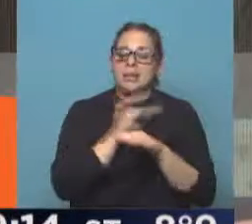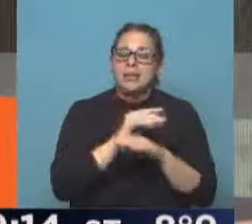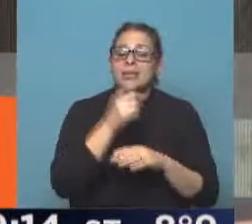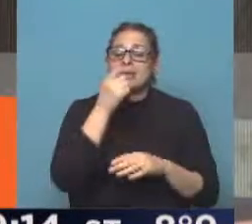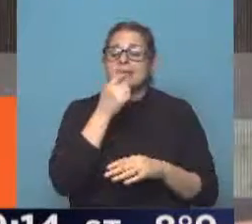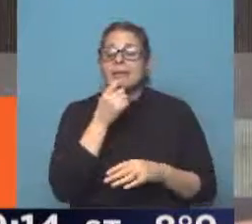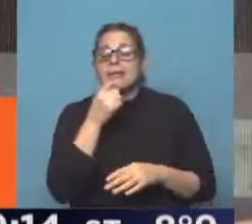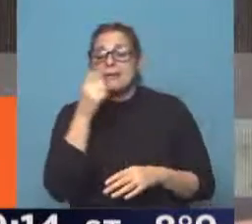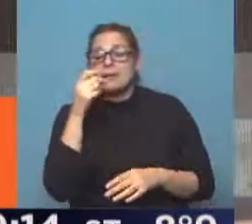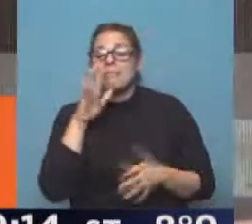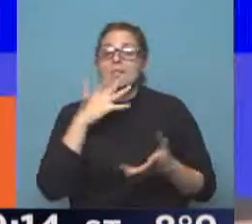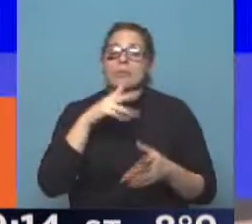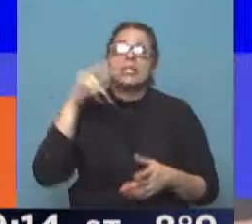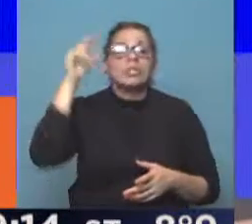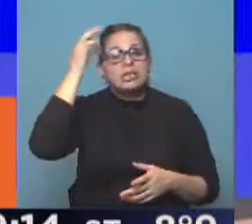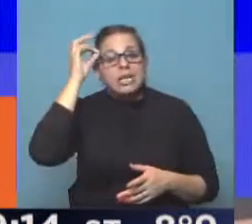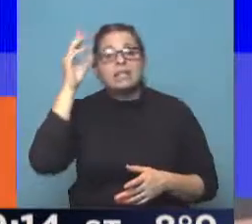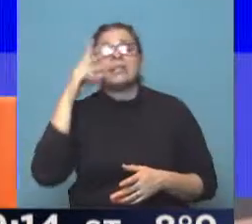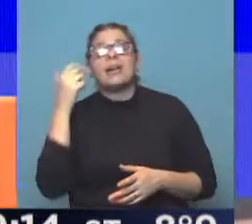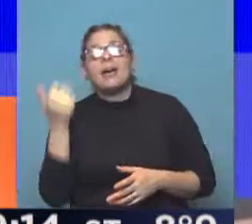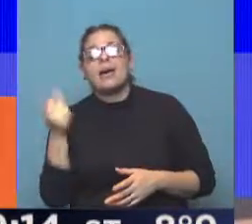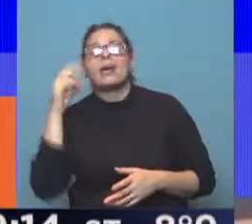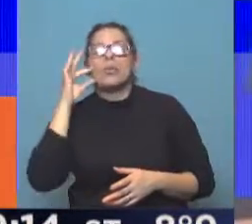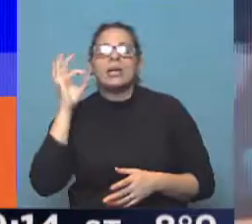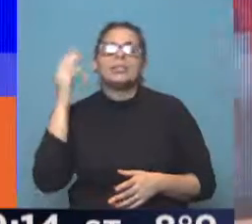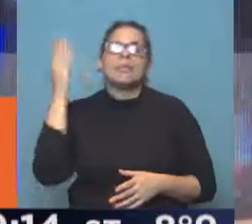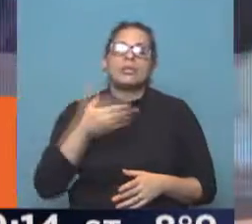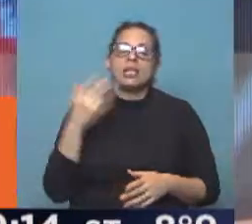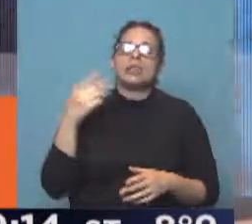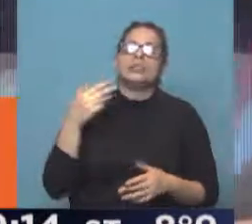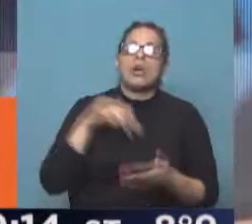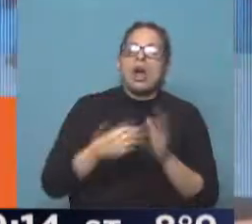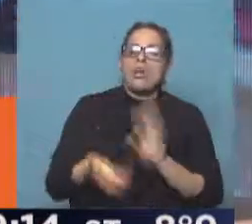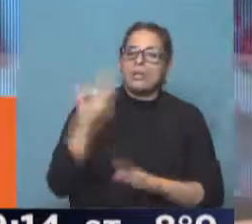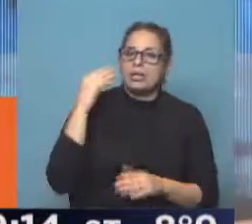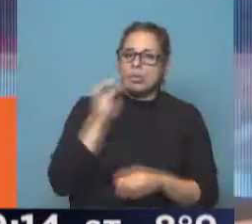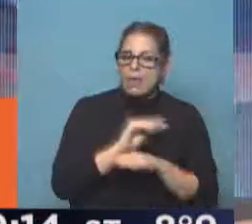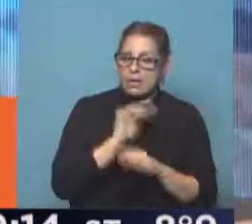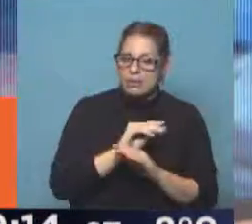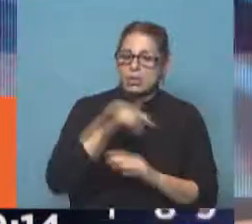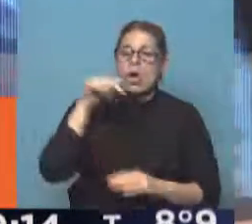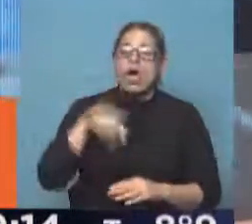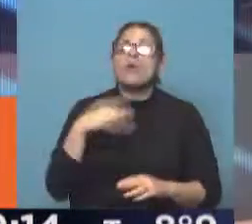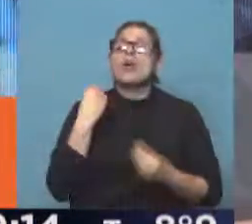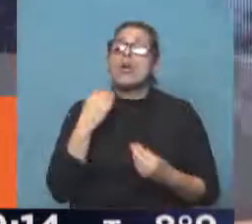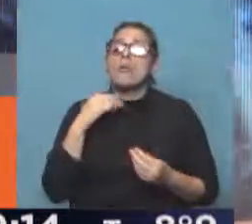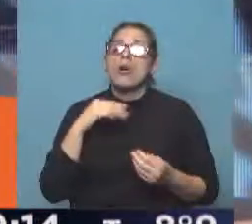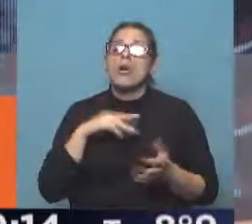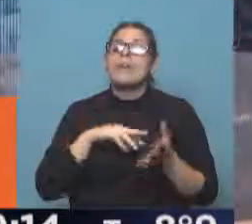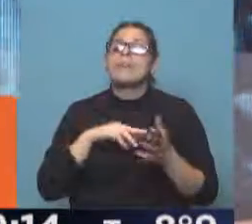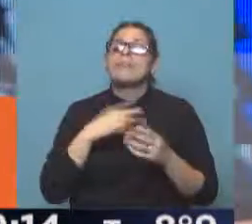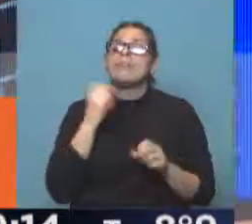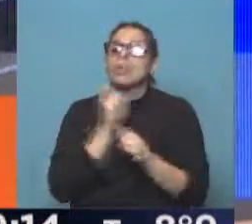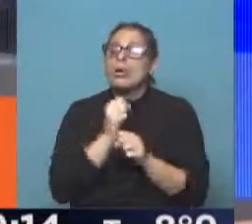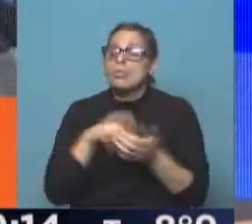habido un 30, un 40% sobre alimentos a lo largo de todos estos años. Y en la actualidad se suma las dificultades en relación con el